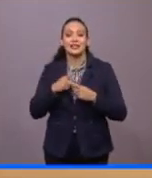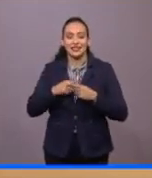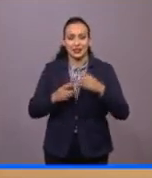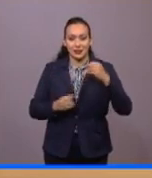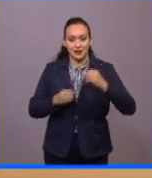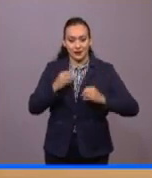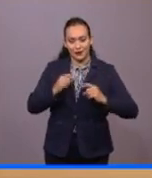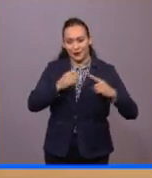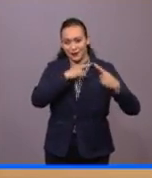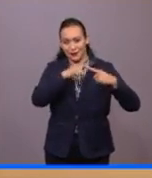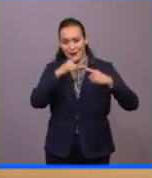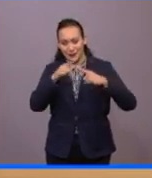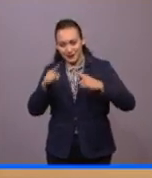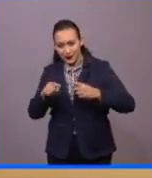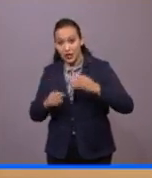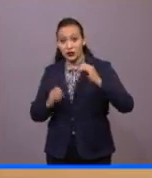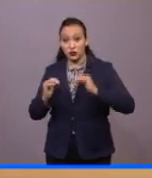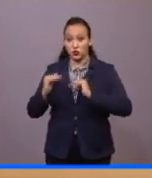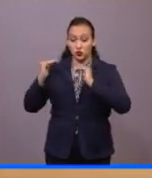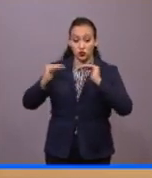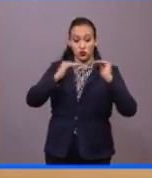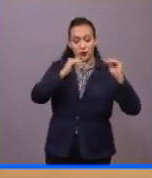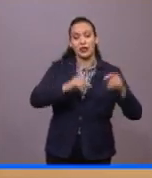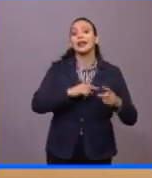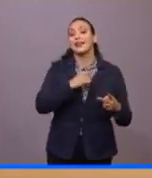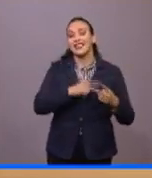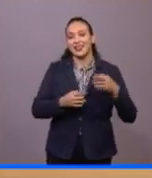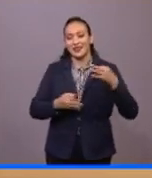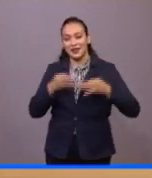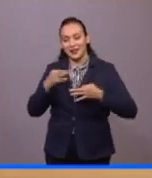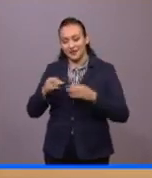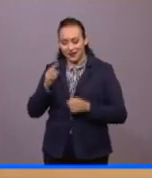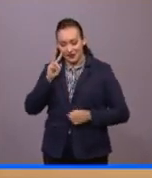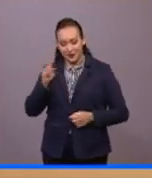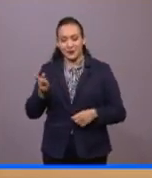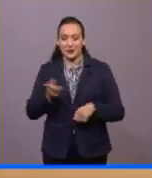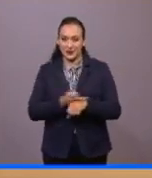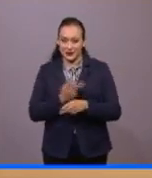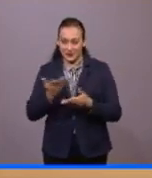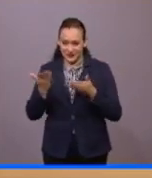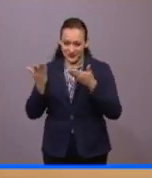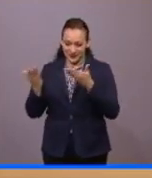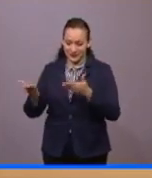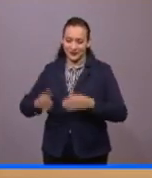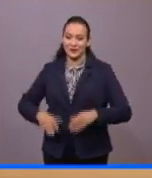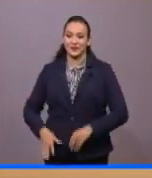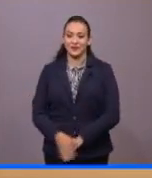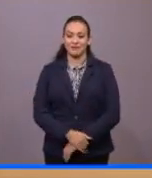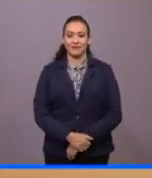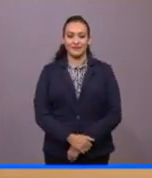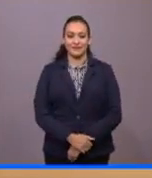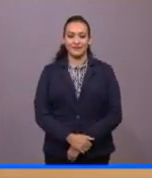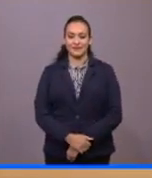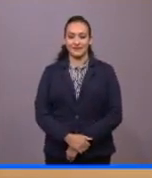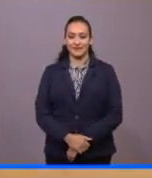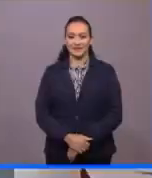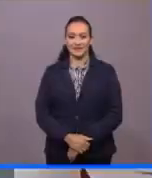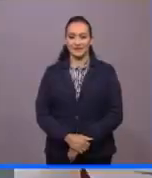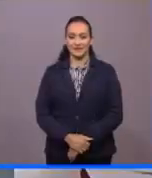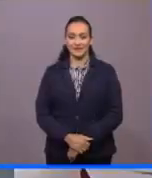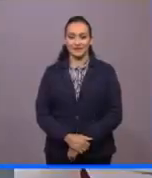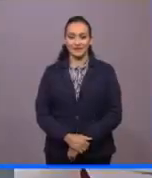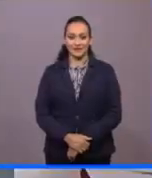Cortes de Casación, las Cortes Supremas y los tribunales constitucionales. Laura, adelante con tu reporte.